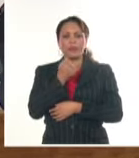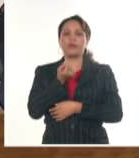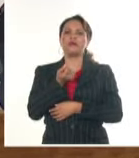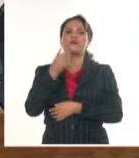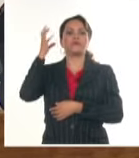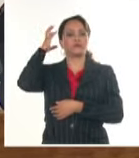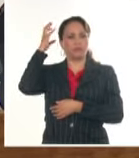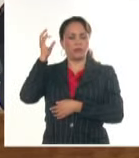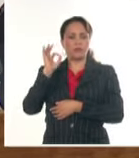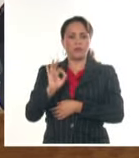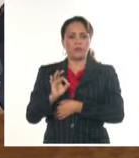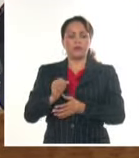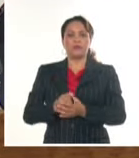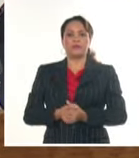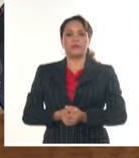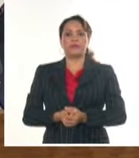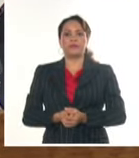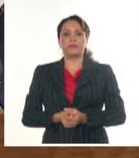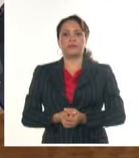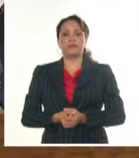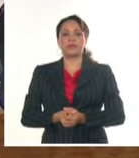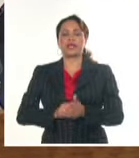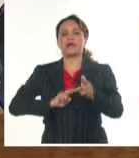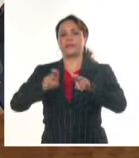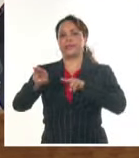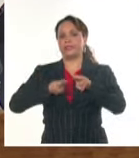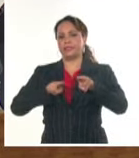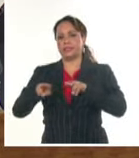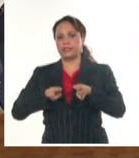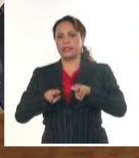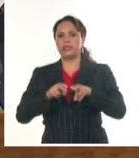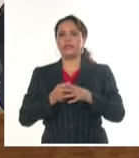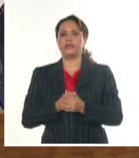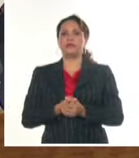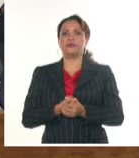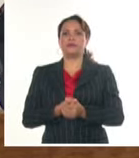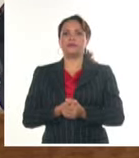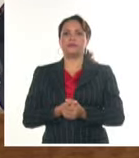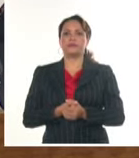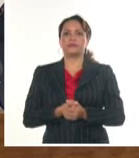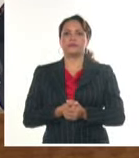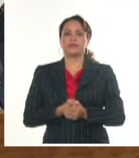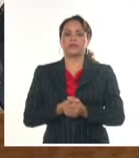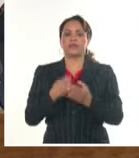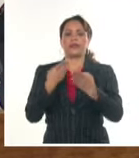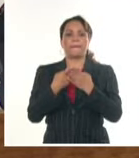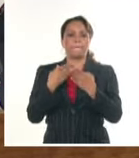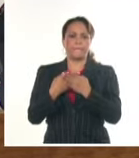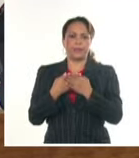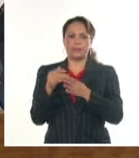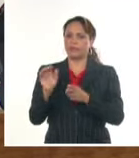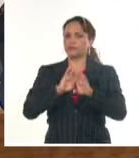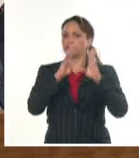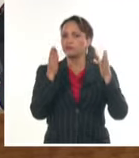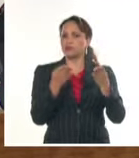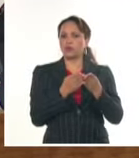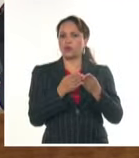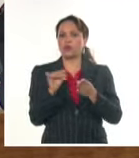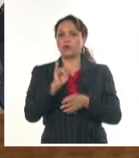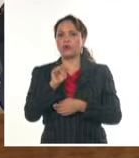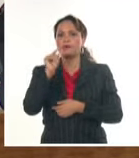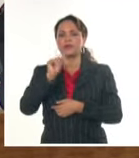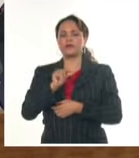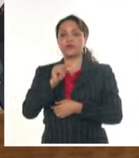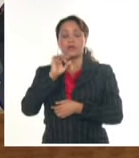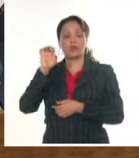estatales, tanto administrativas, de gestión de la administración pública, empresariales, incluso todos los actores